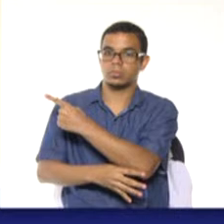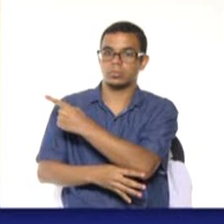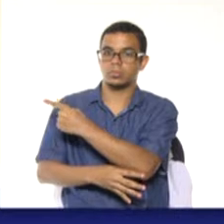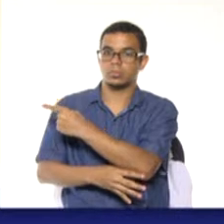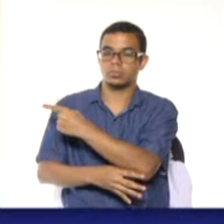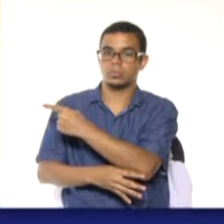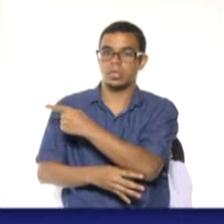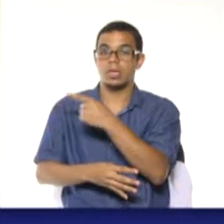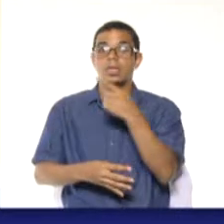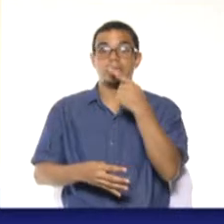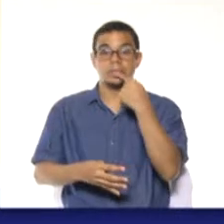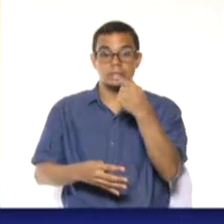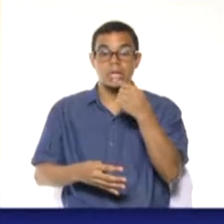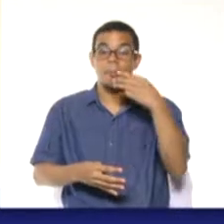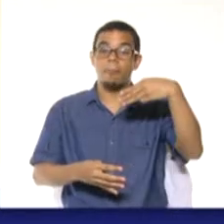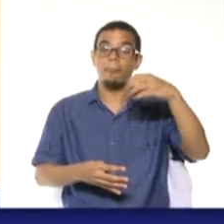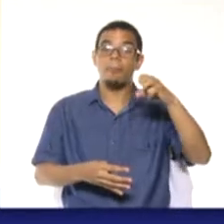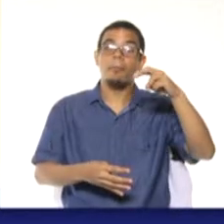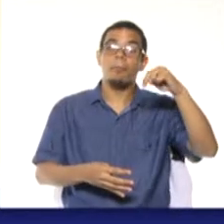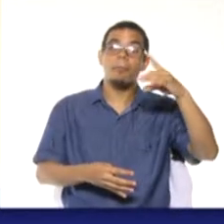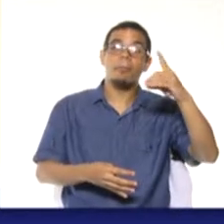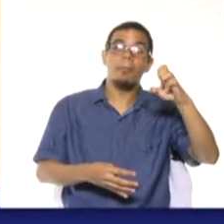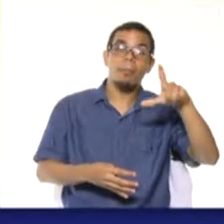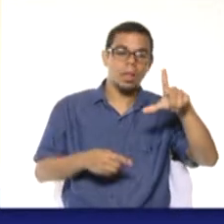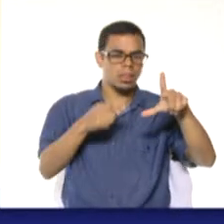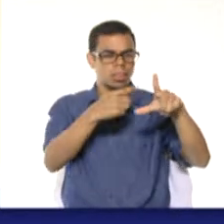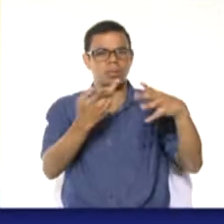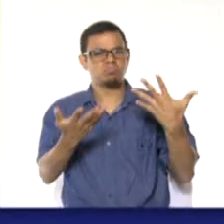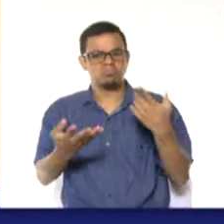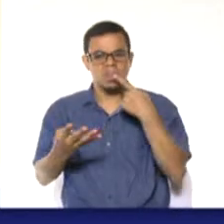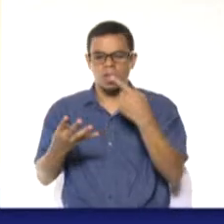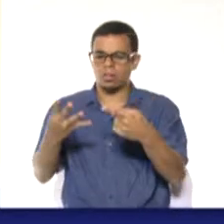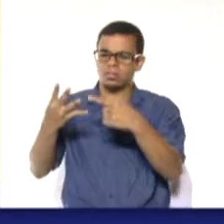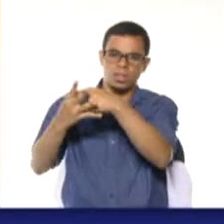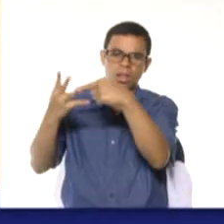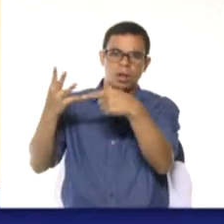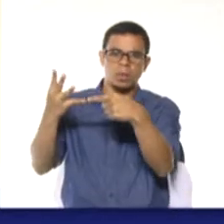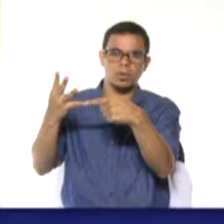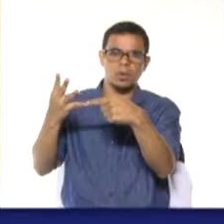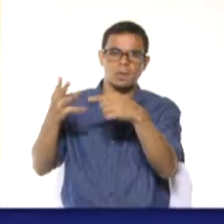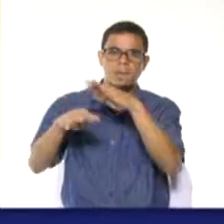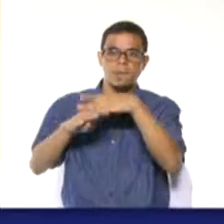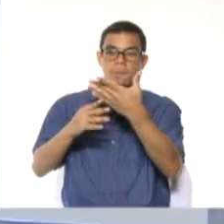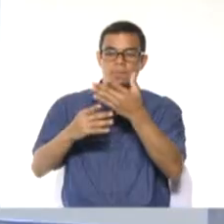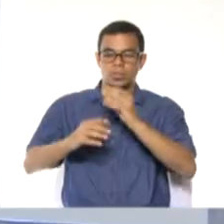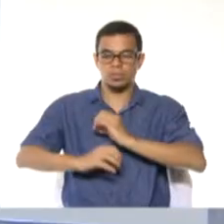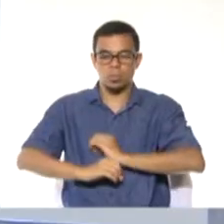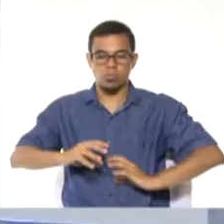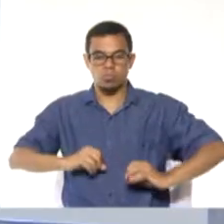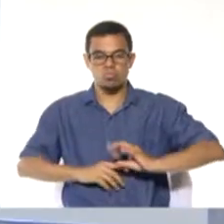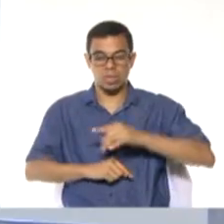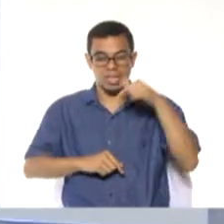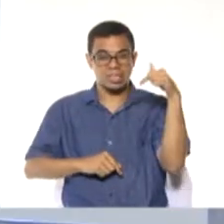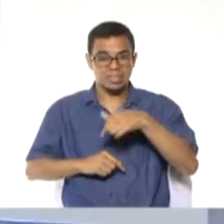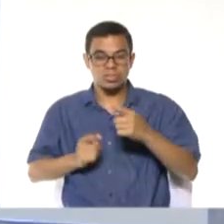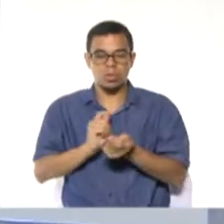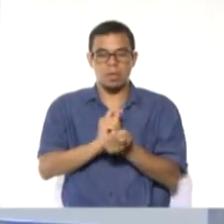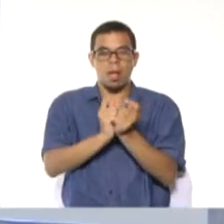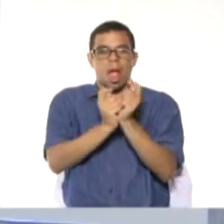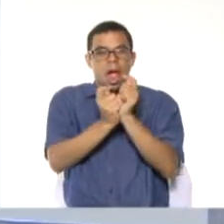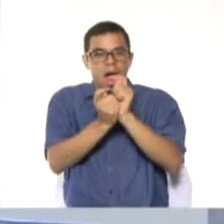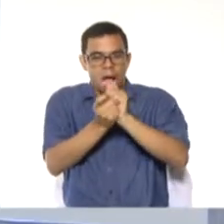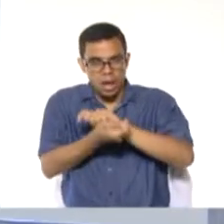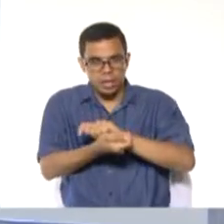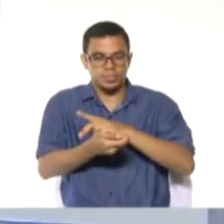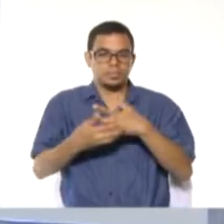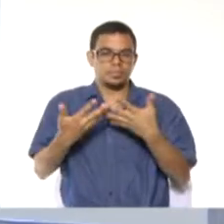que Mendel decía que los caracteres que se iban a heredar eran los que estaban en los genes, que son estos que están aquí, ¿verdad? Eran